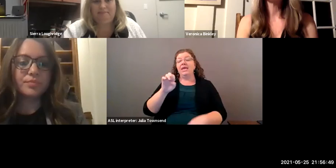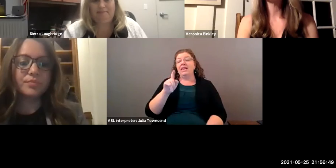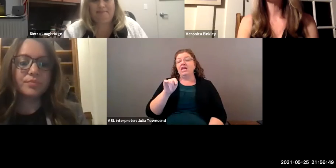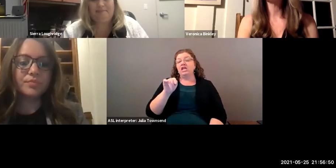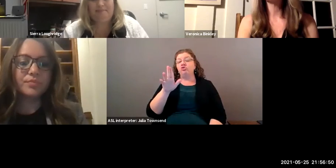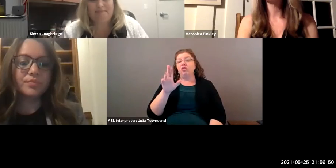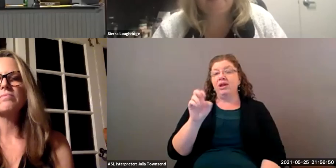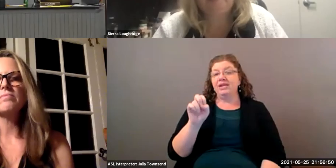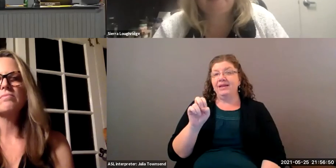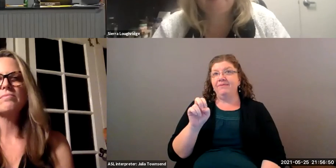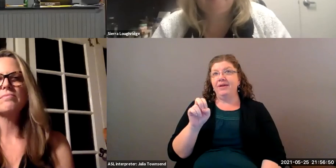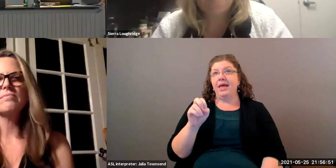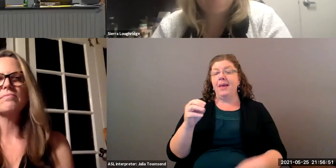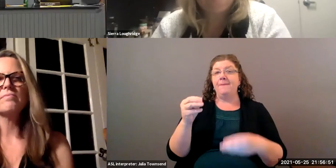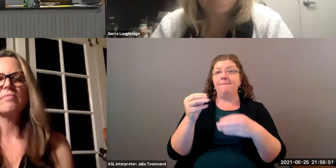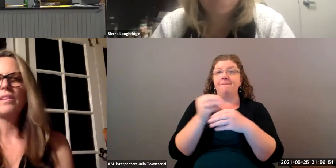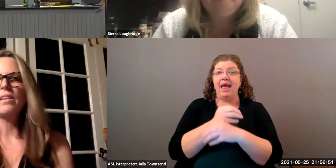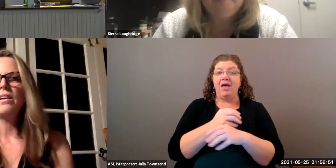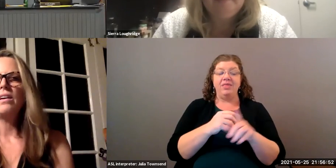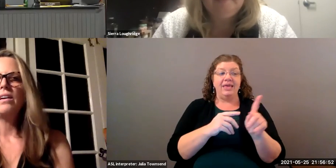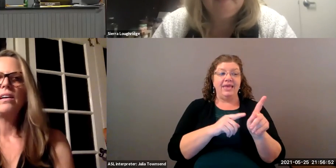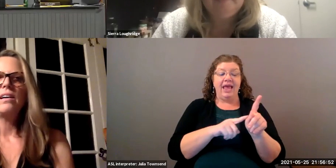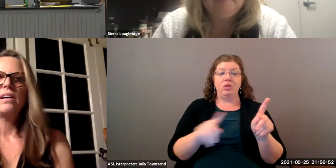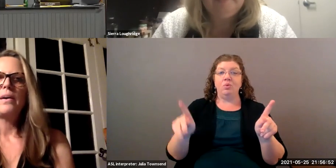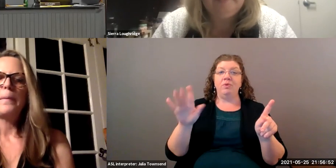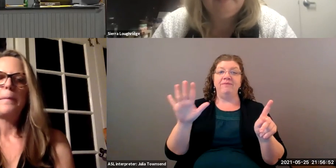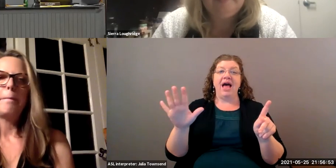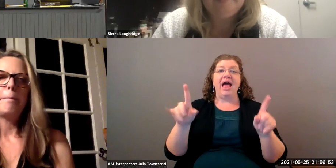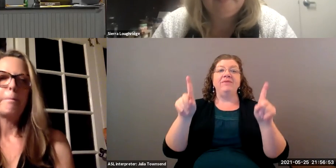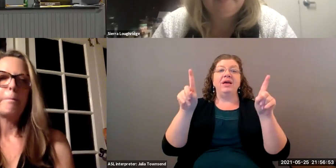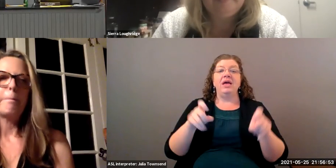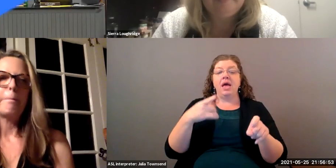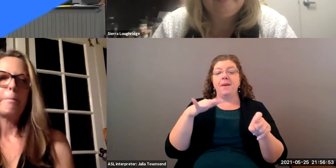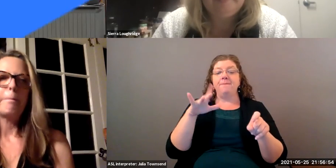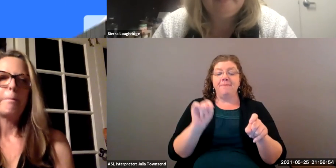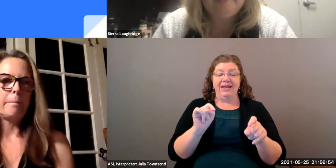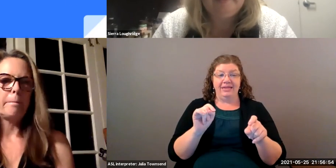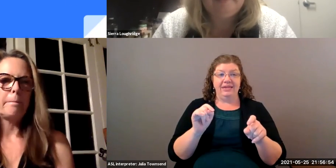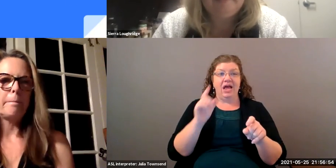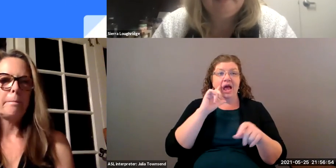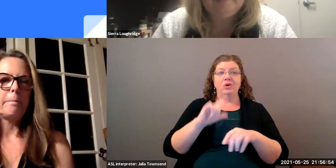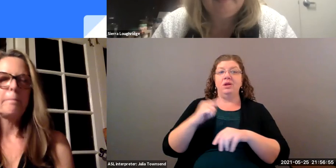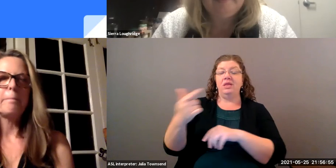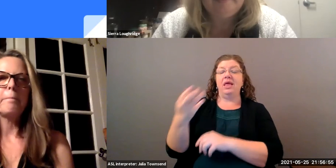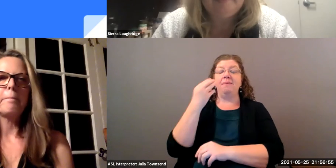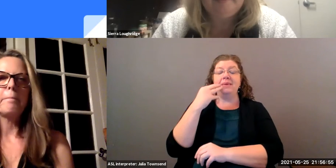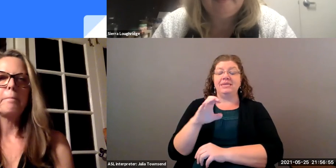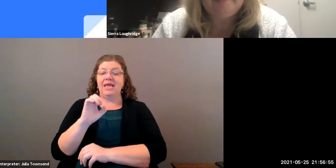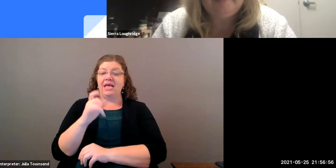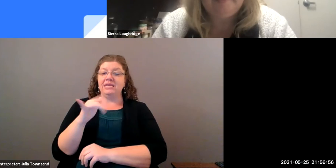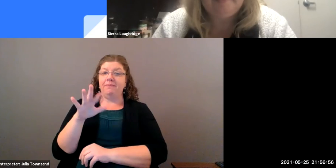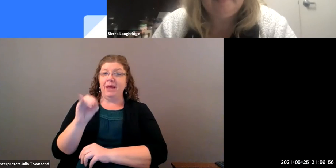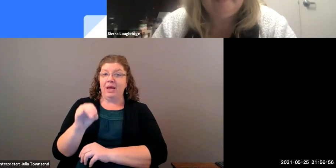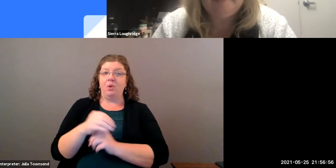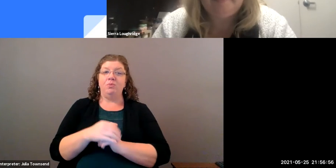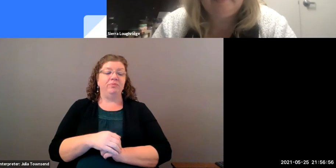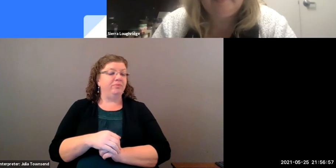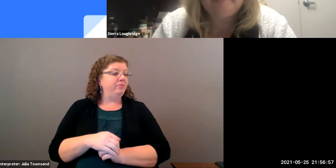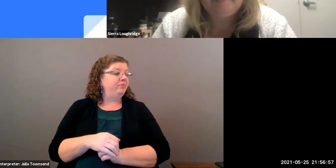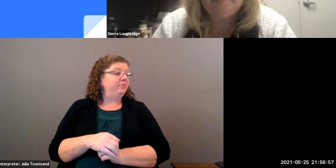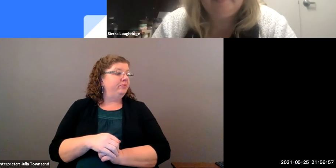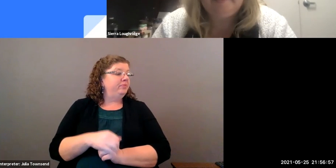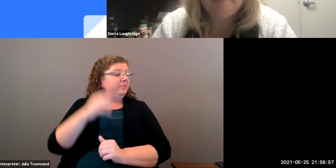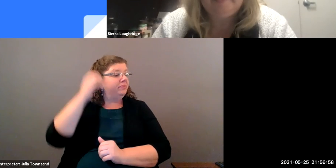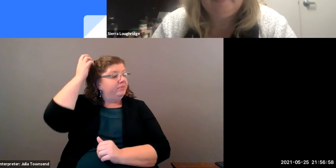sobre el programa de matemáticas, el programa piloto de Illustrative Math de kinder a quinto grado. Y ahora le paso la palabra